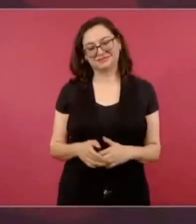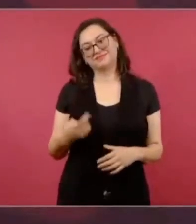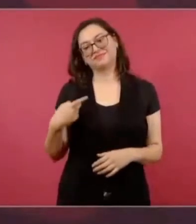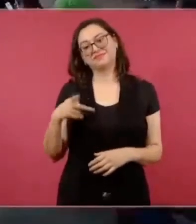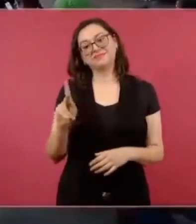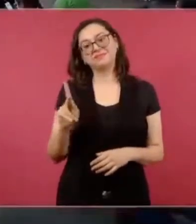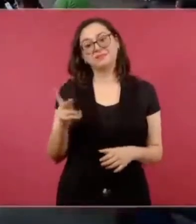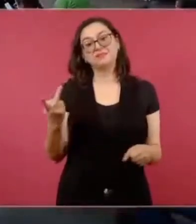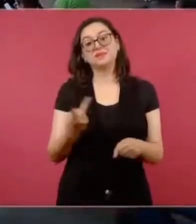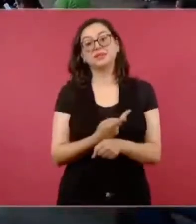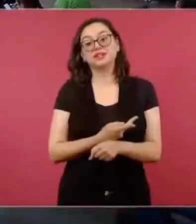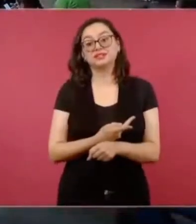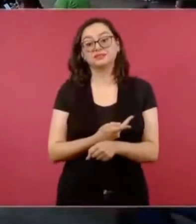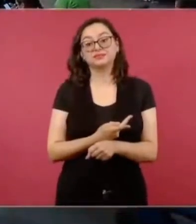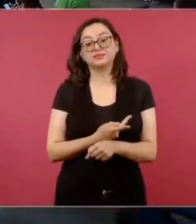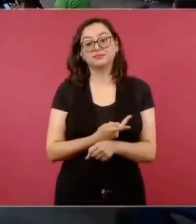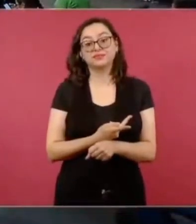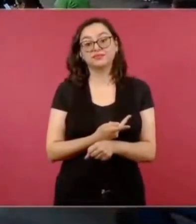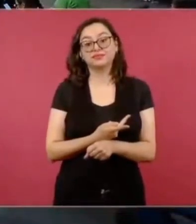son